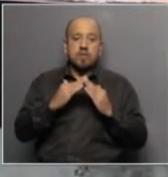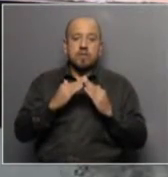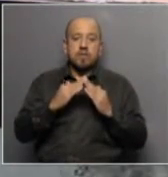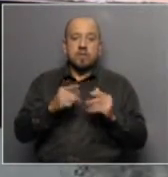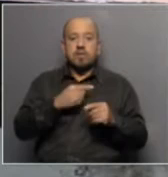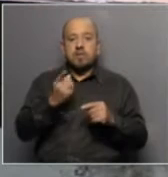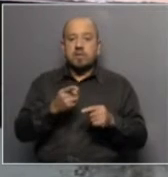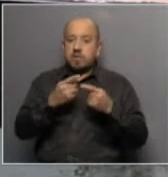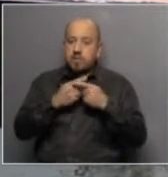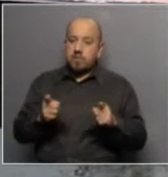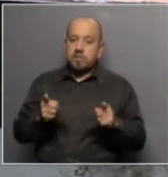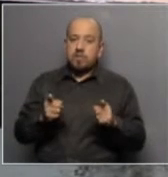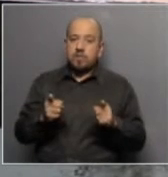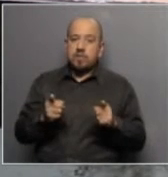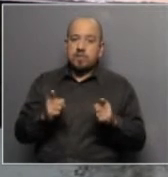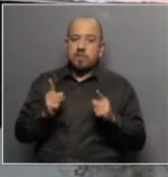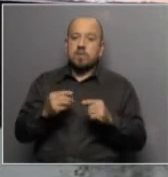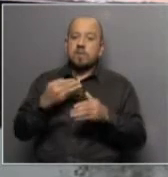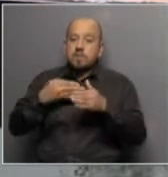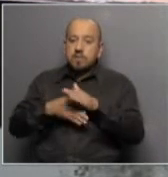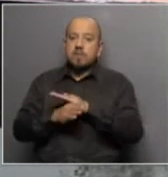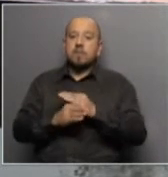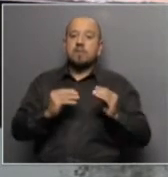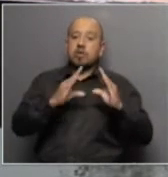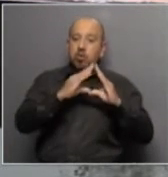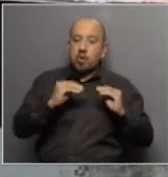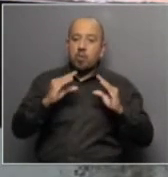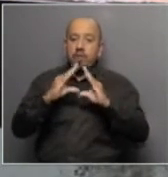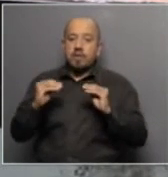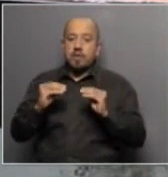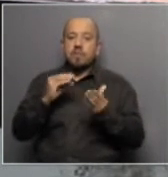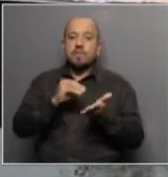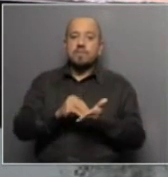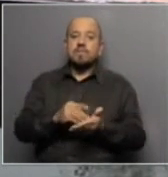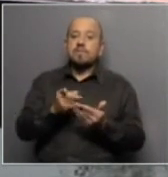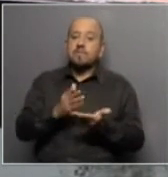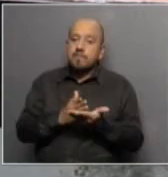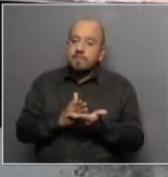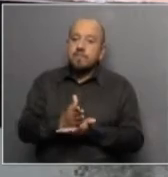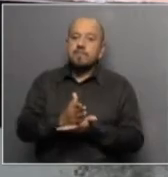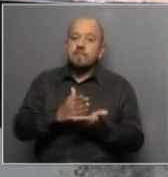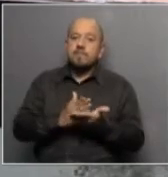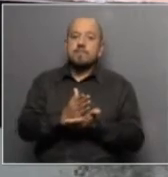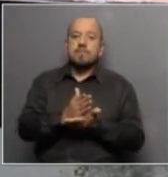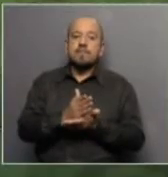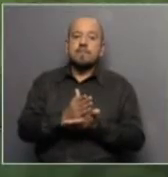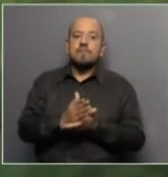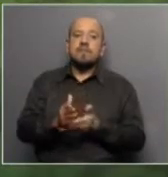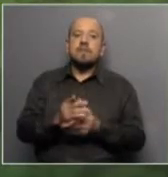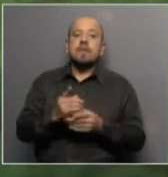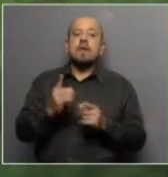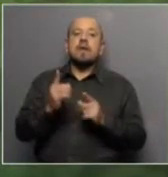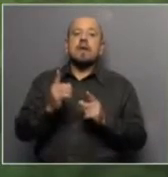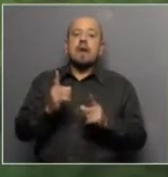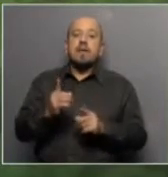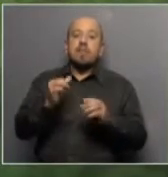Otra muy distinta es decir, entro a una cooperativa en la cual siempre va, alguien puede hacer algo